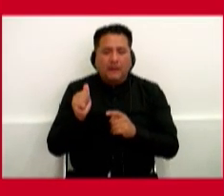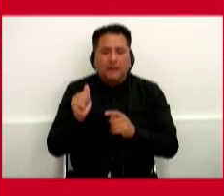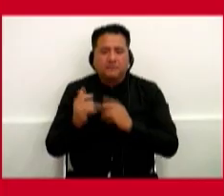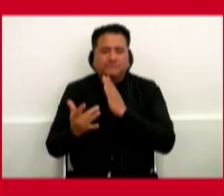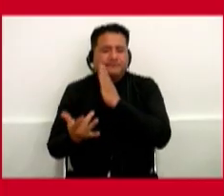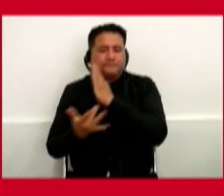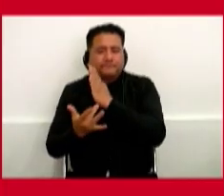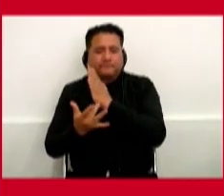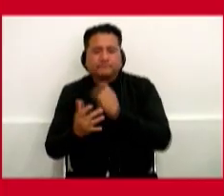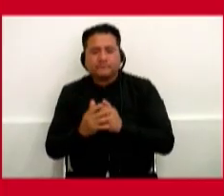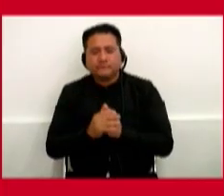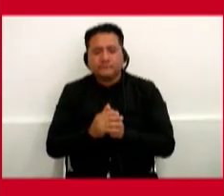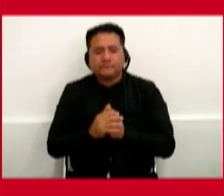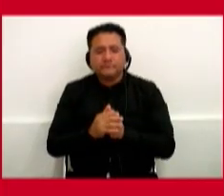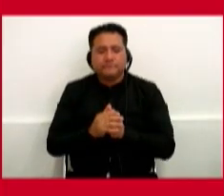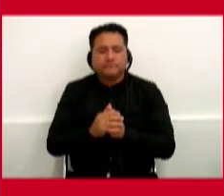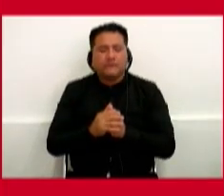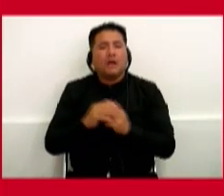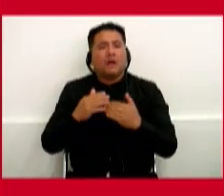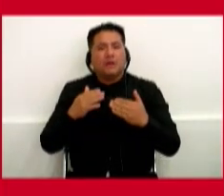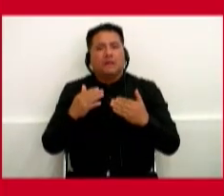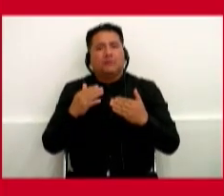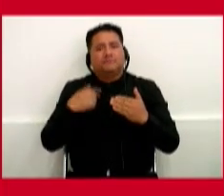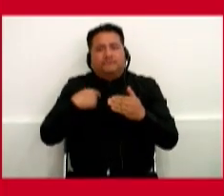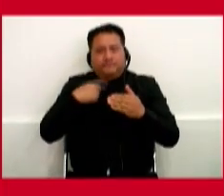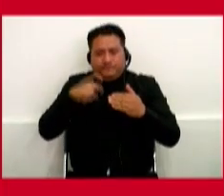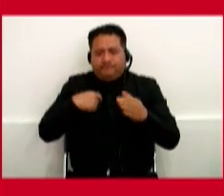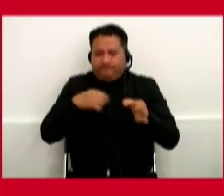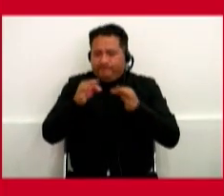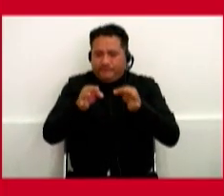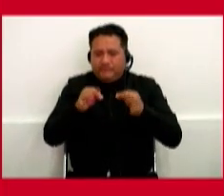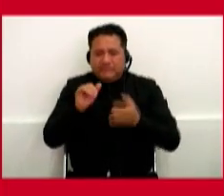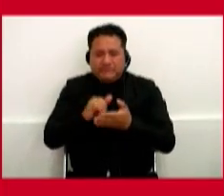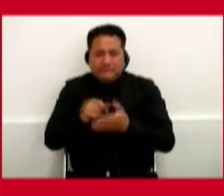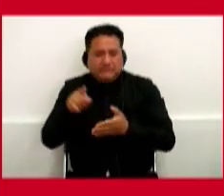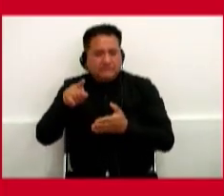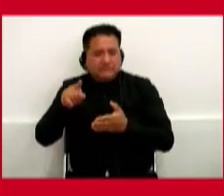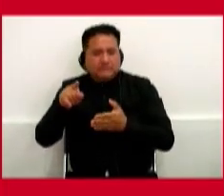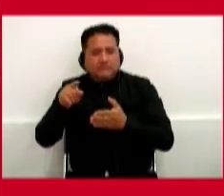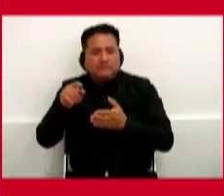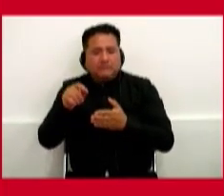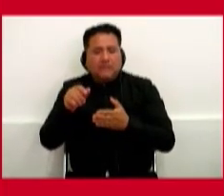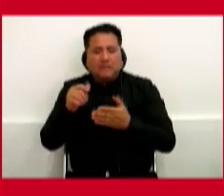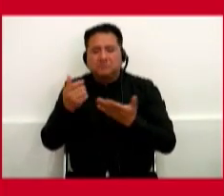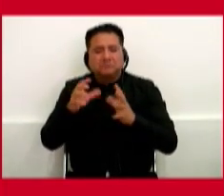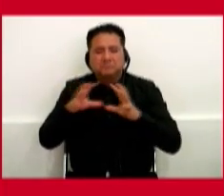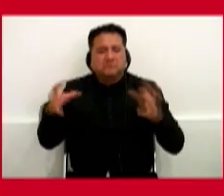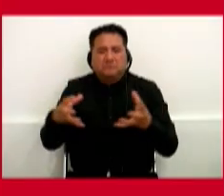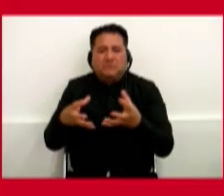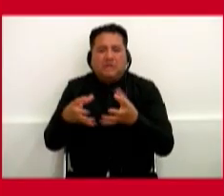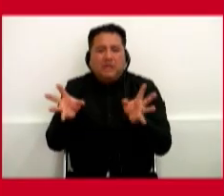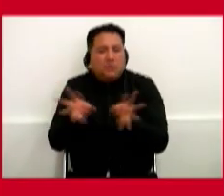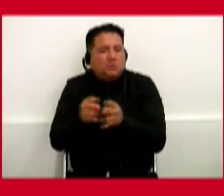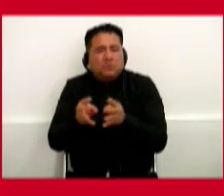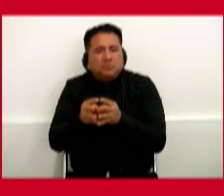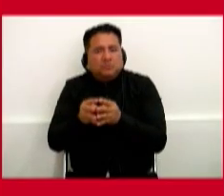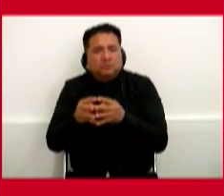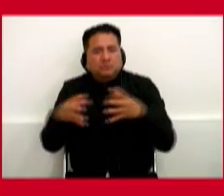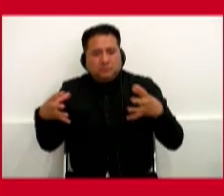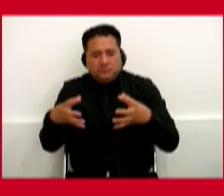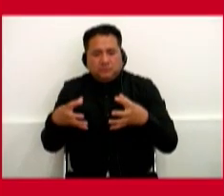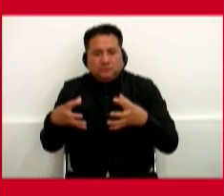poco desarrollar este concepto, ¿no? ¿Cuál es el propósito de estas auditorías? Entonces, por medio de